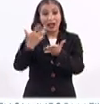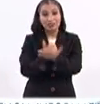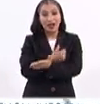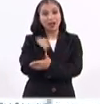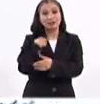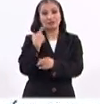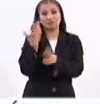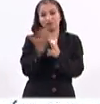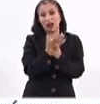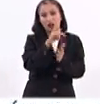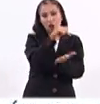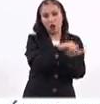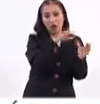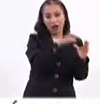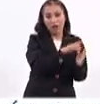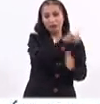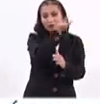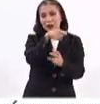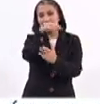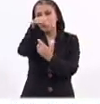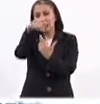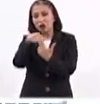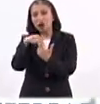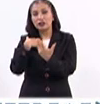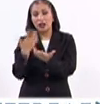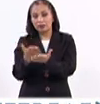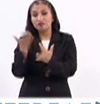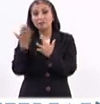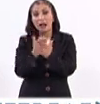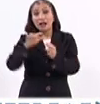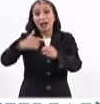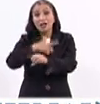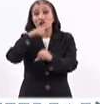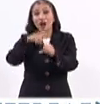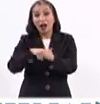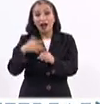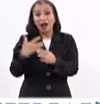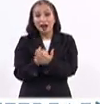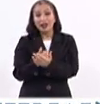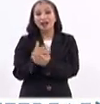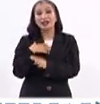ganamos lo que es la parte local, nos vamos al regional, nos dan el pase al nacional,